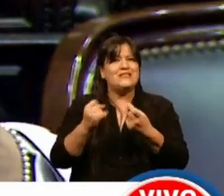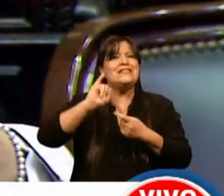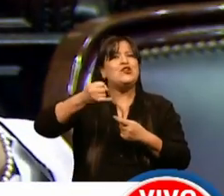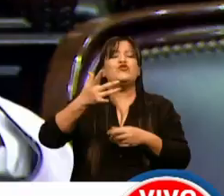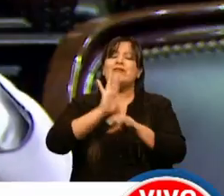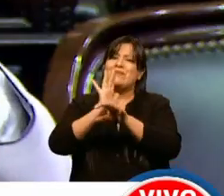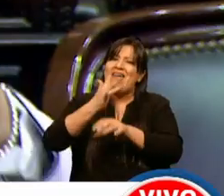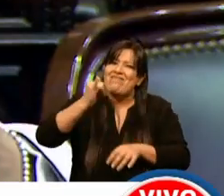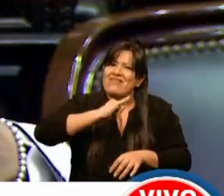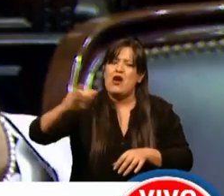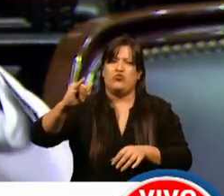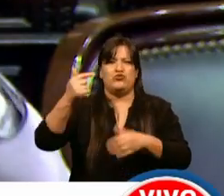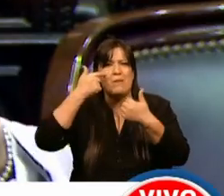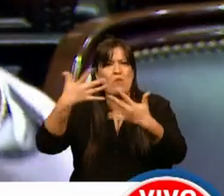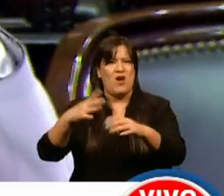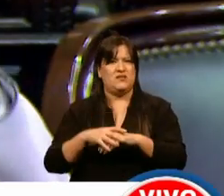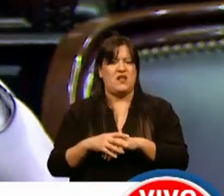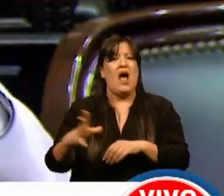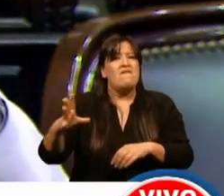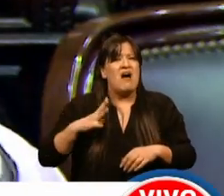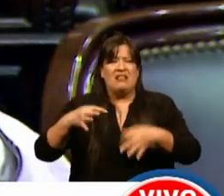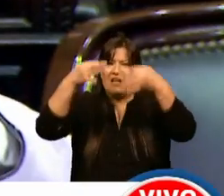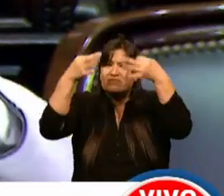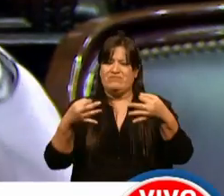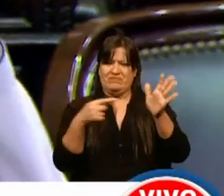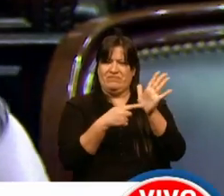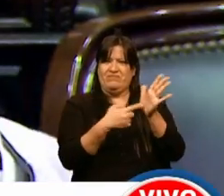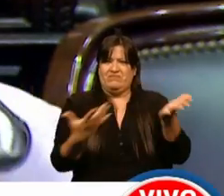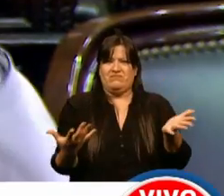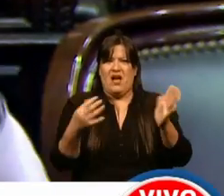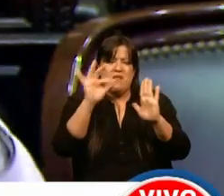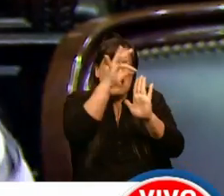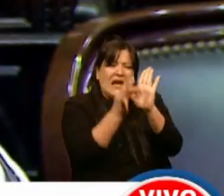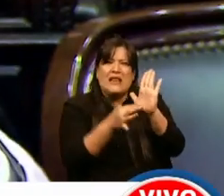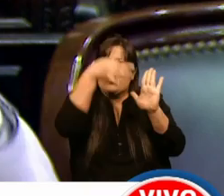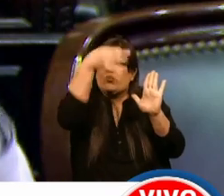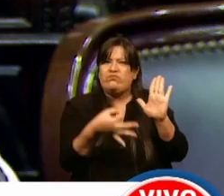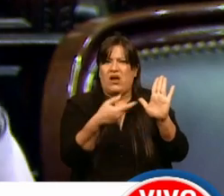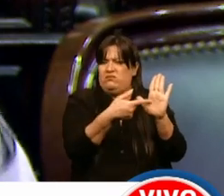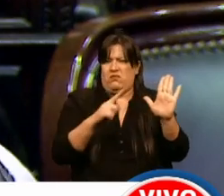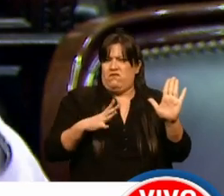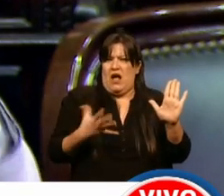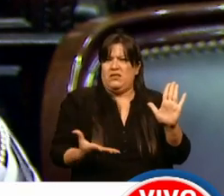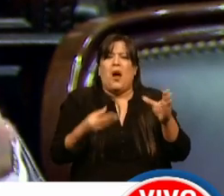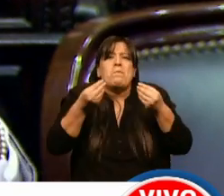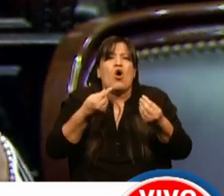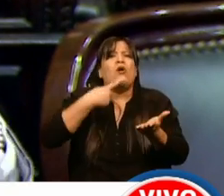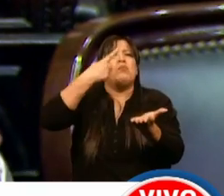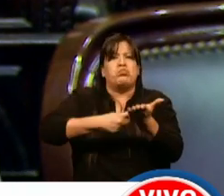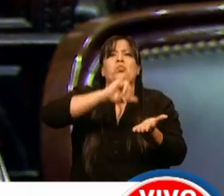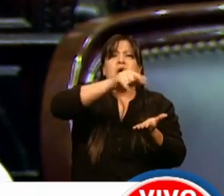denunciar de visibilizar la falta de objetividad de criterio y de su acción habilidad porque se toma un